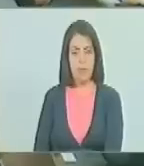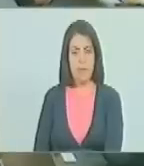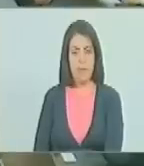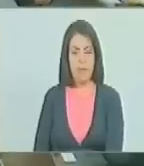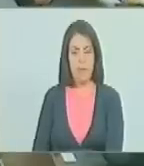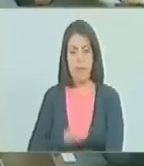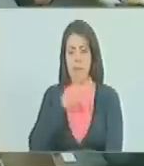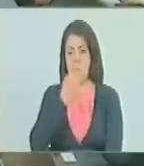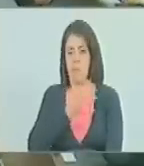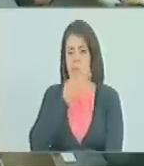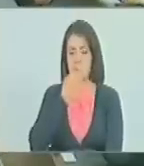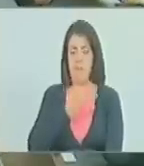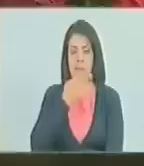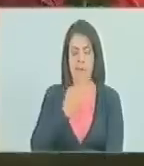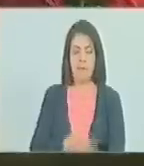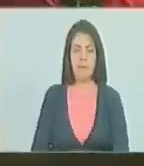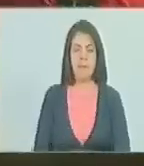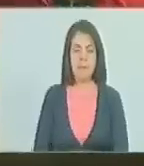Buenas tardes.